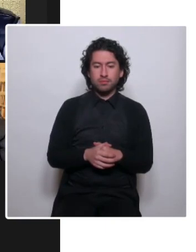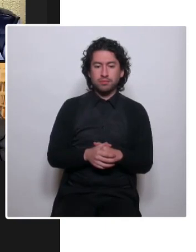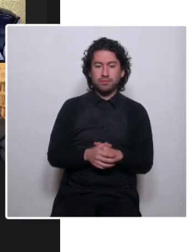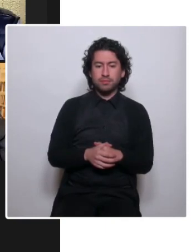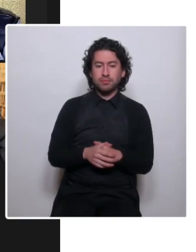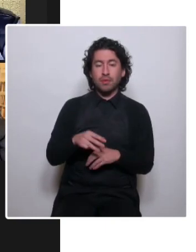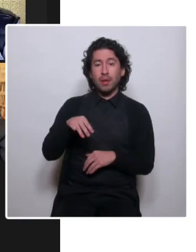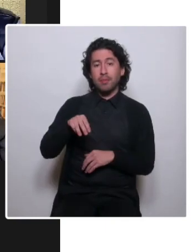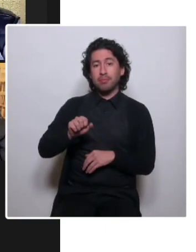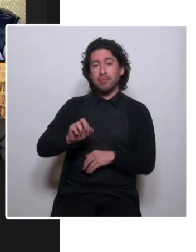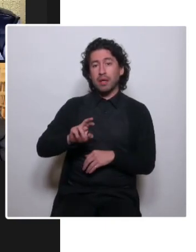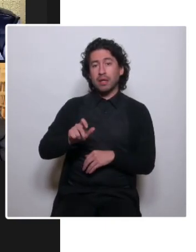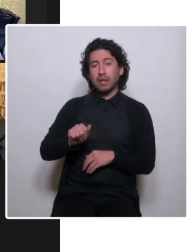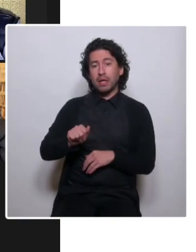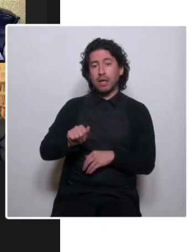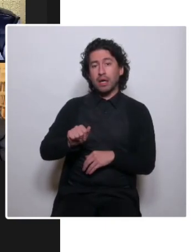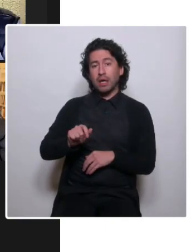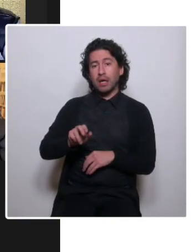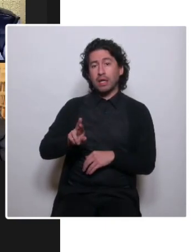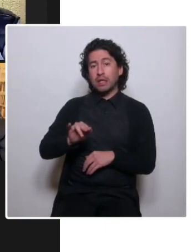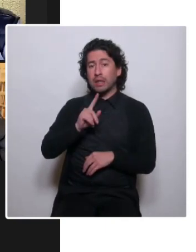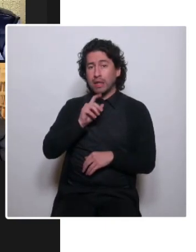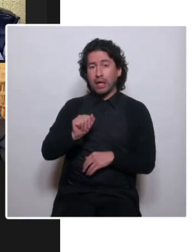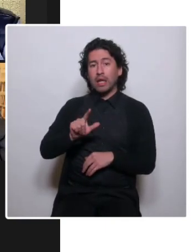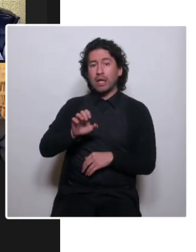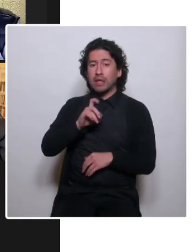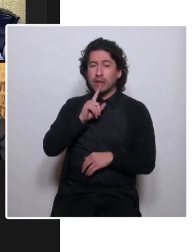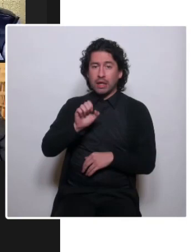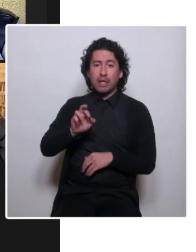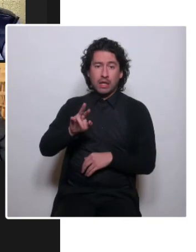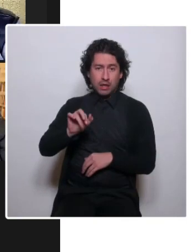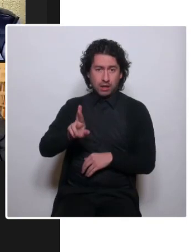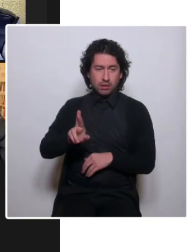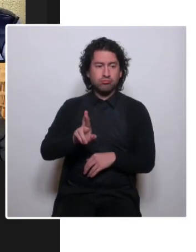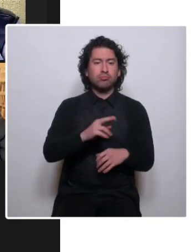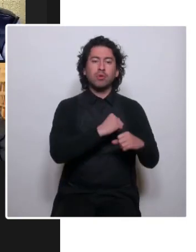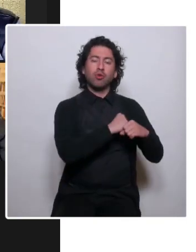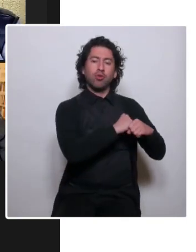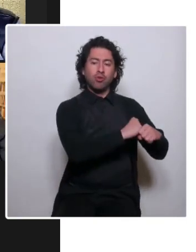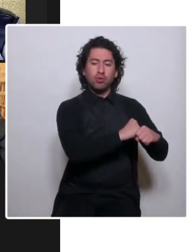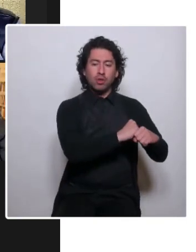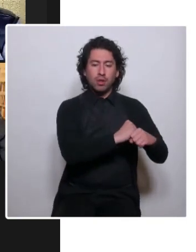Convencional Margarita Letelier, ¿cómo vota? En contra, señor